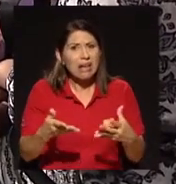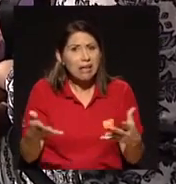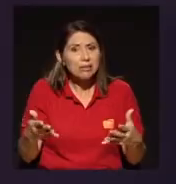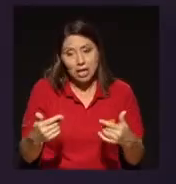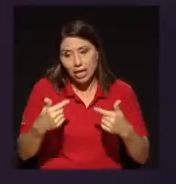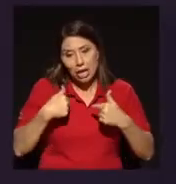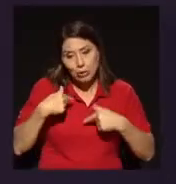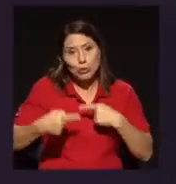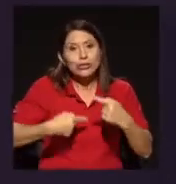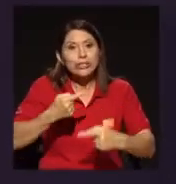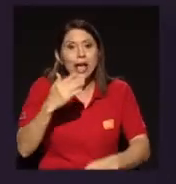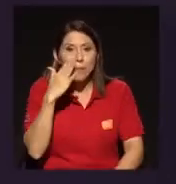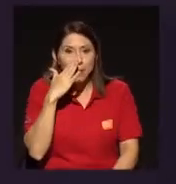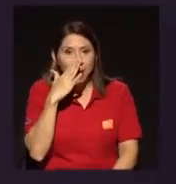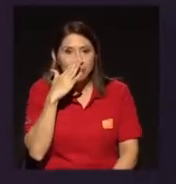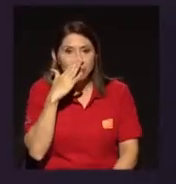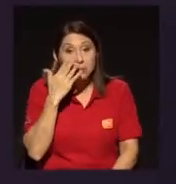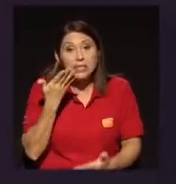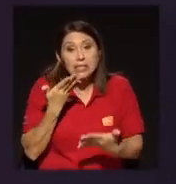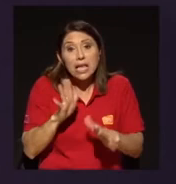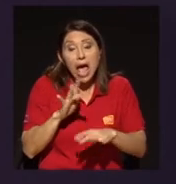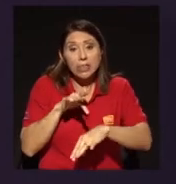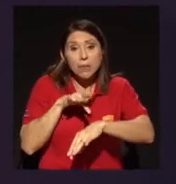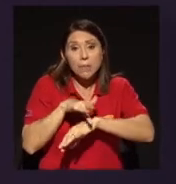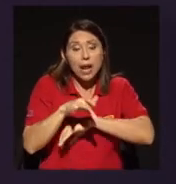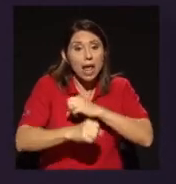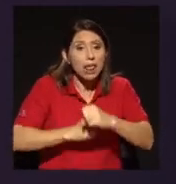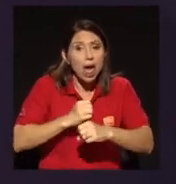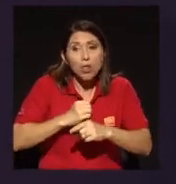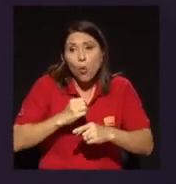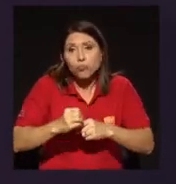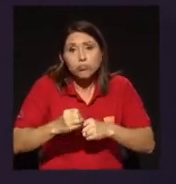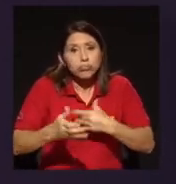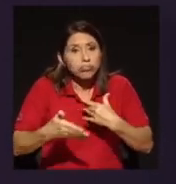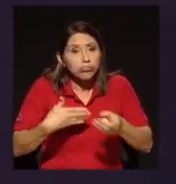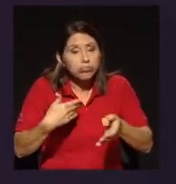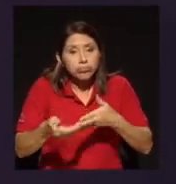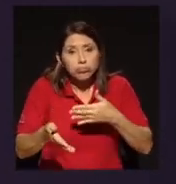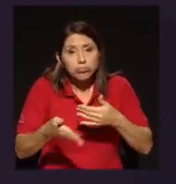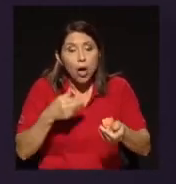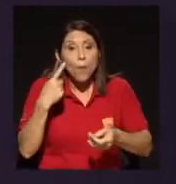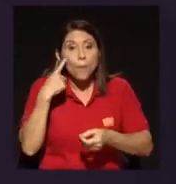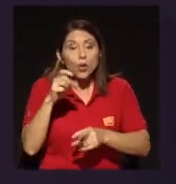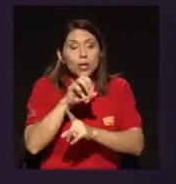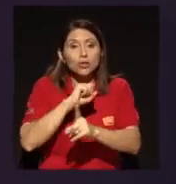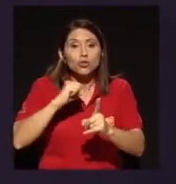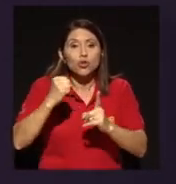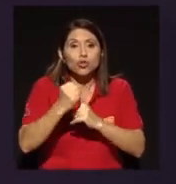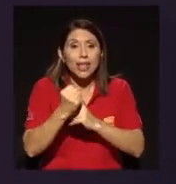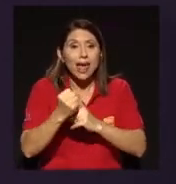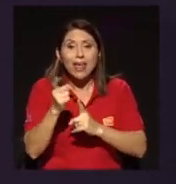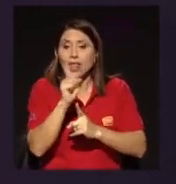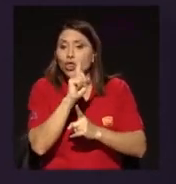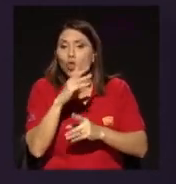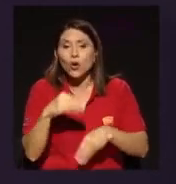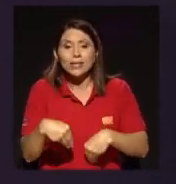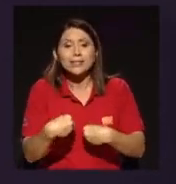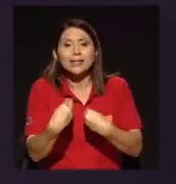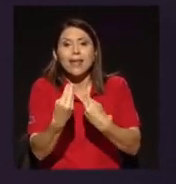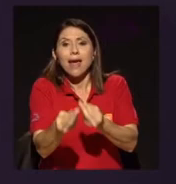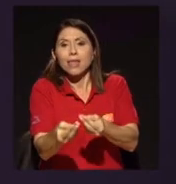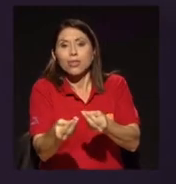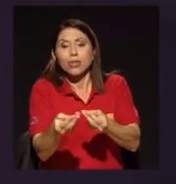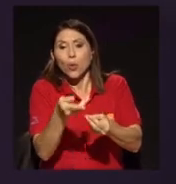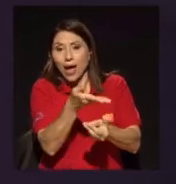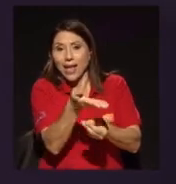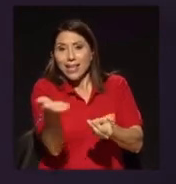sea a una temprana edad, ¿verdad?, porque no se le ofrece, la sociedad no le está ofreciendo a esta mujer, a esta adolescente,